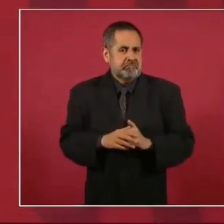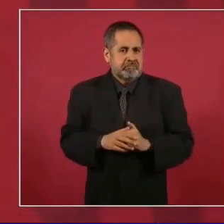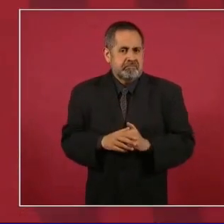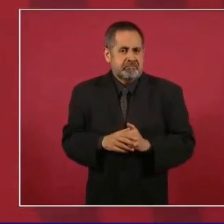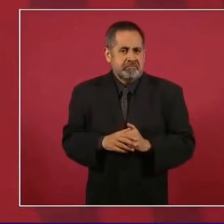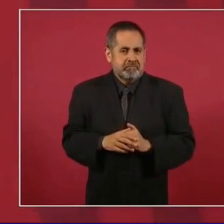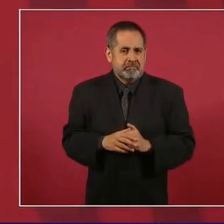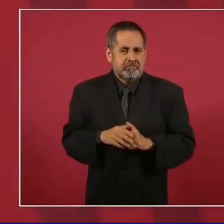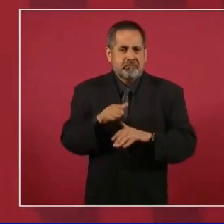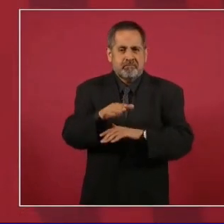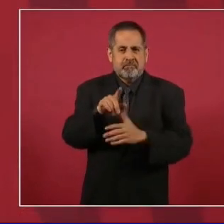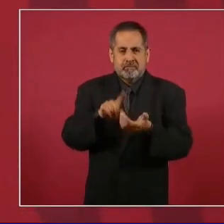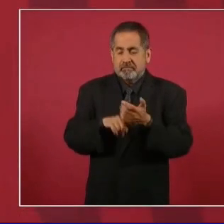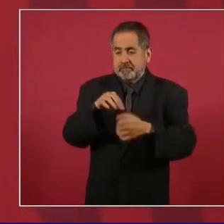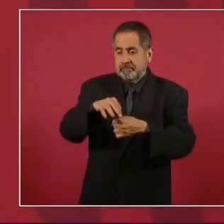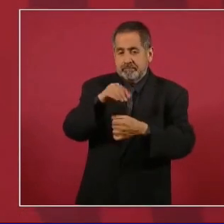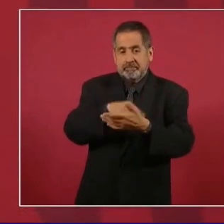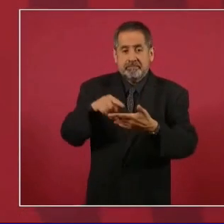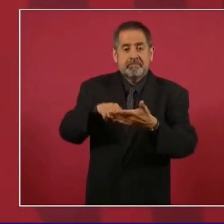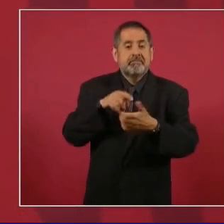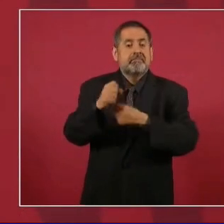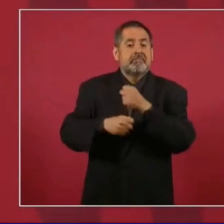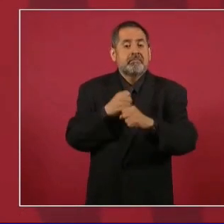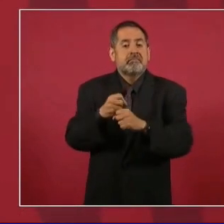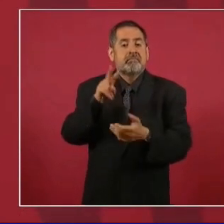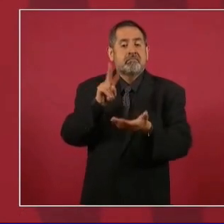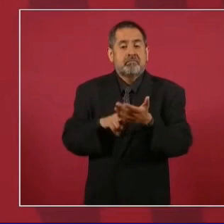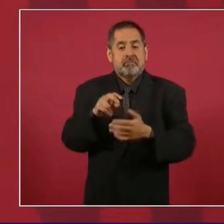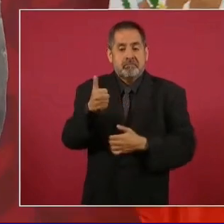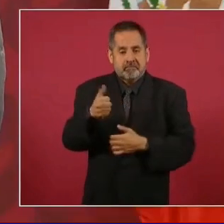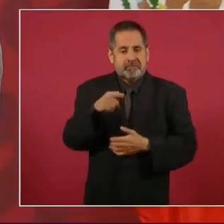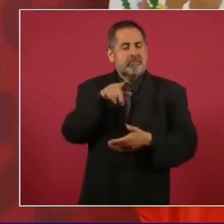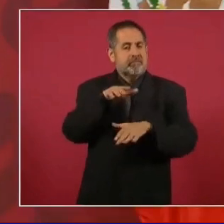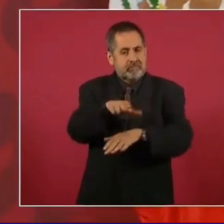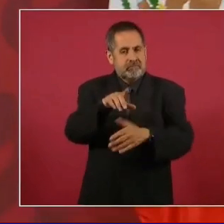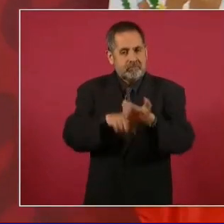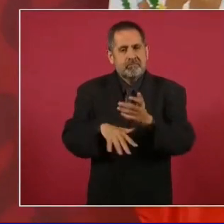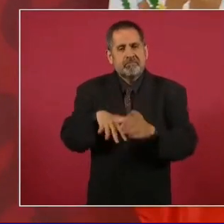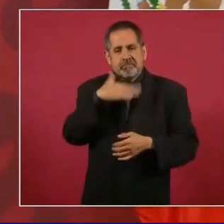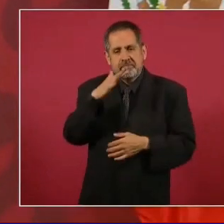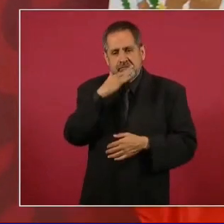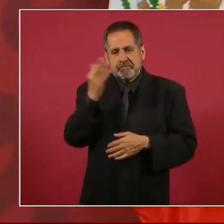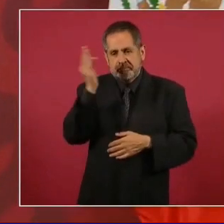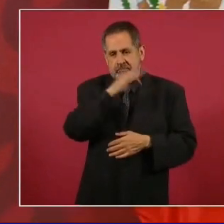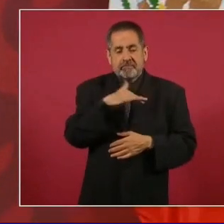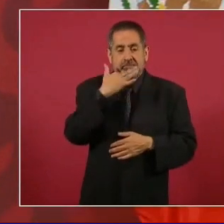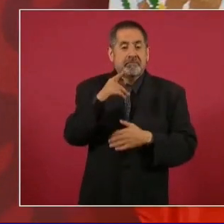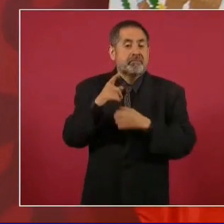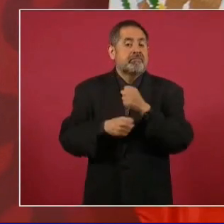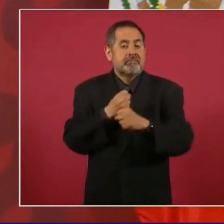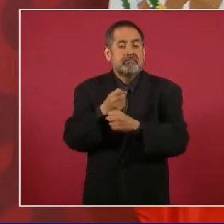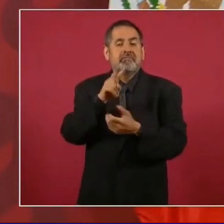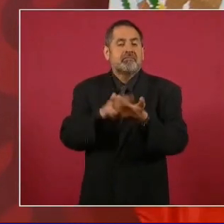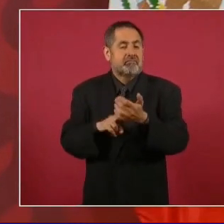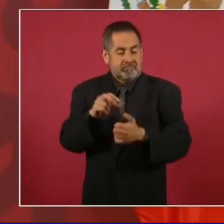hablando de la elección del 2006, del fraude en el